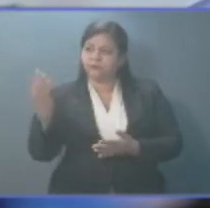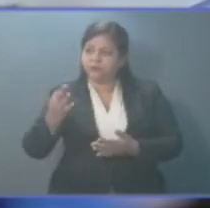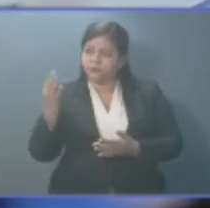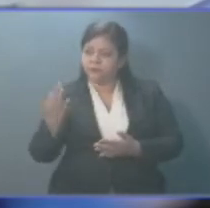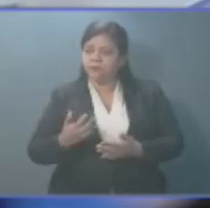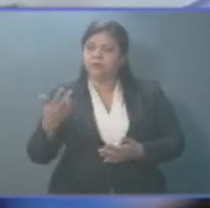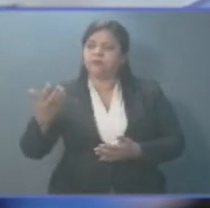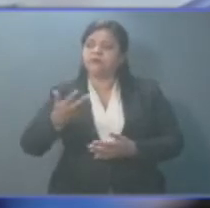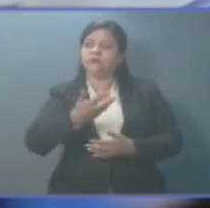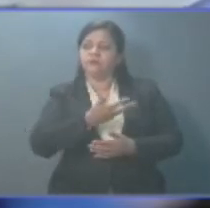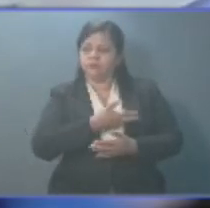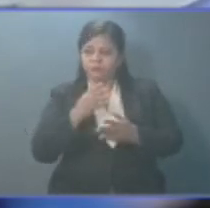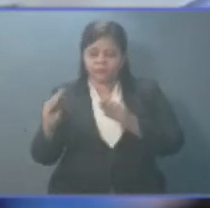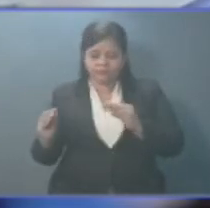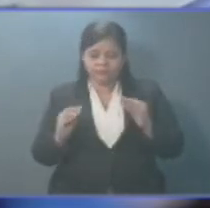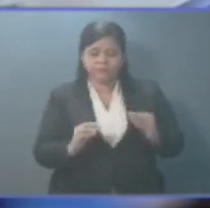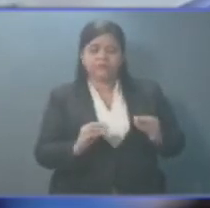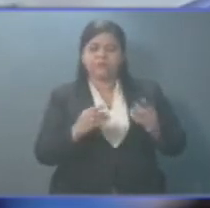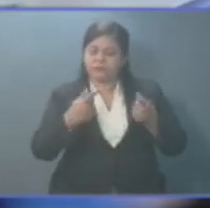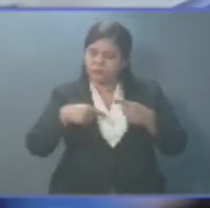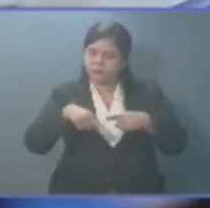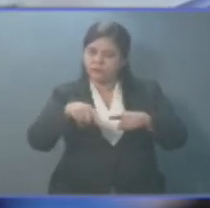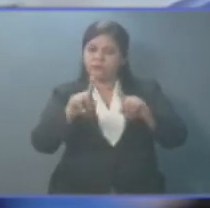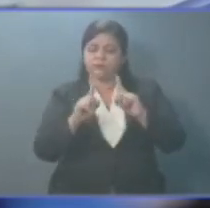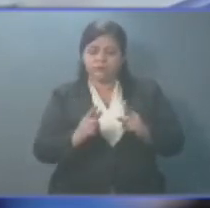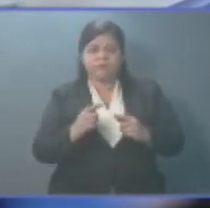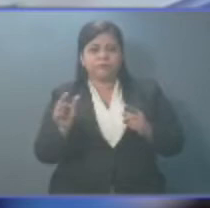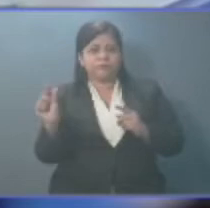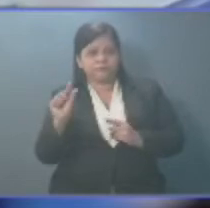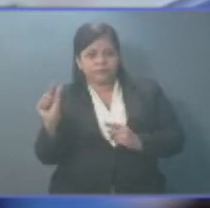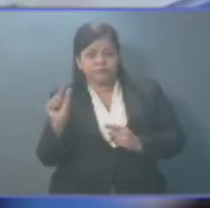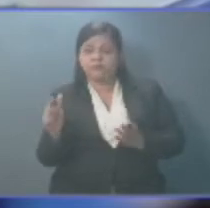tener vigentes sus credenciales